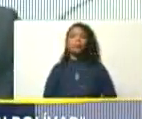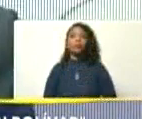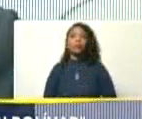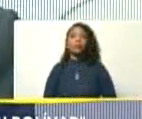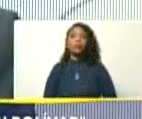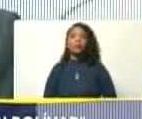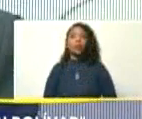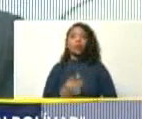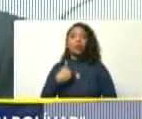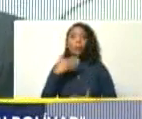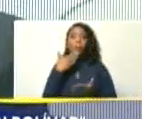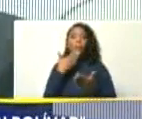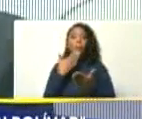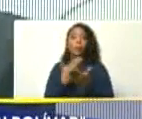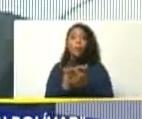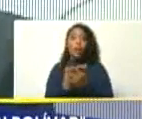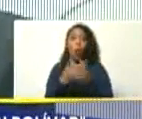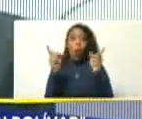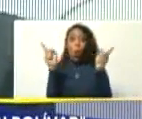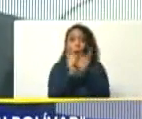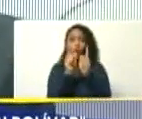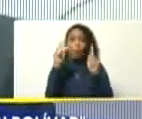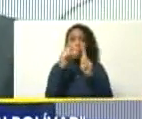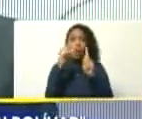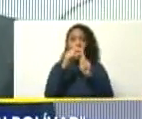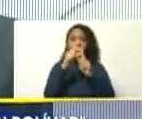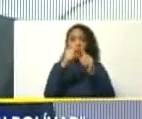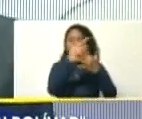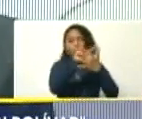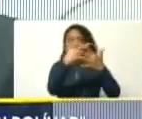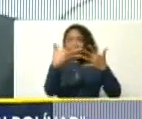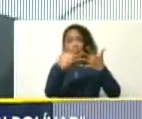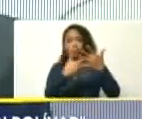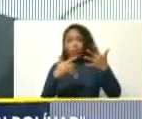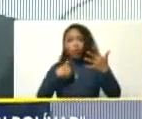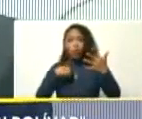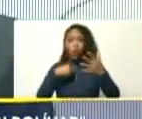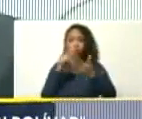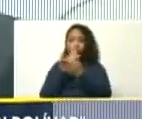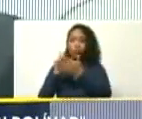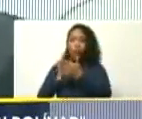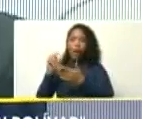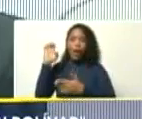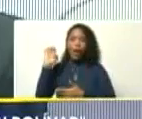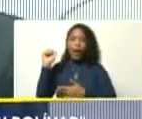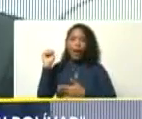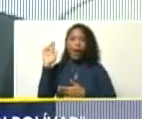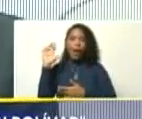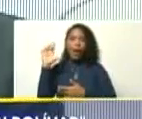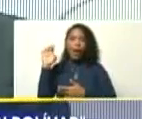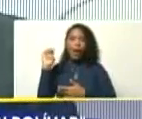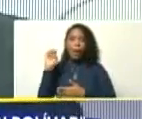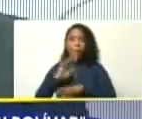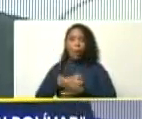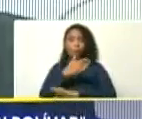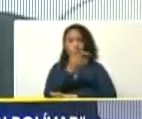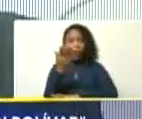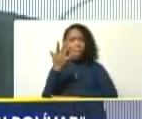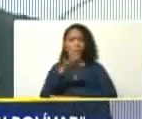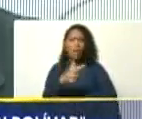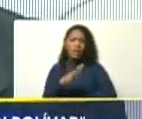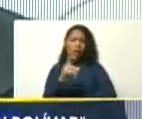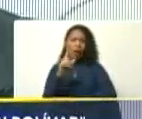Me voy a permitir leer unos pequeños párrafos de esas palabras que yo le escribí a Earle, porque a ustedes les va a parecer